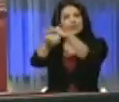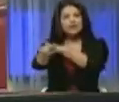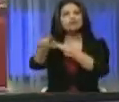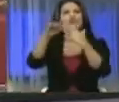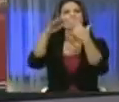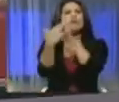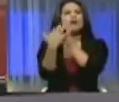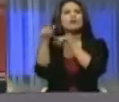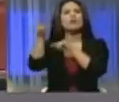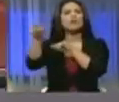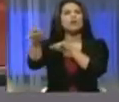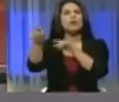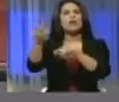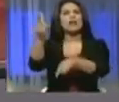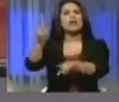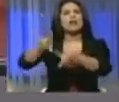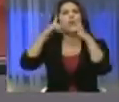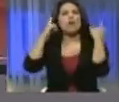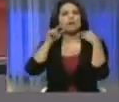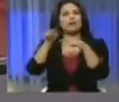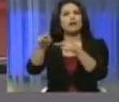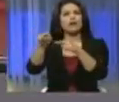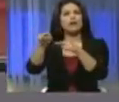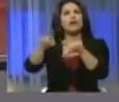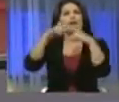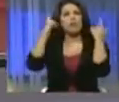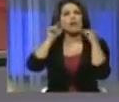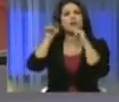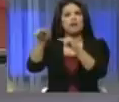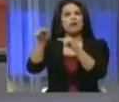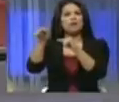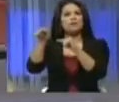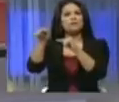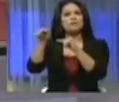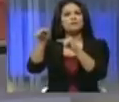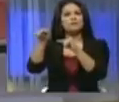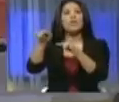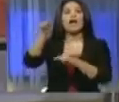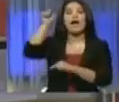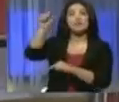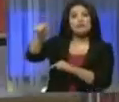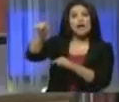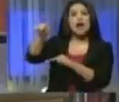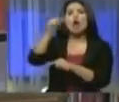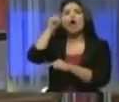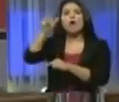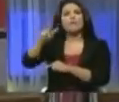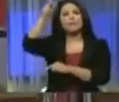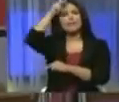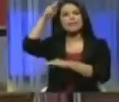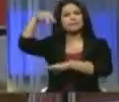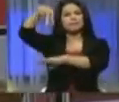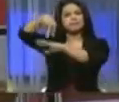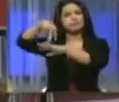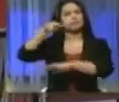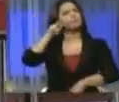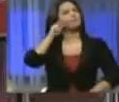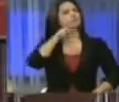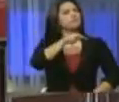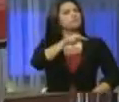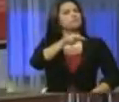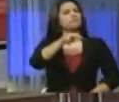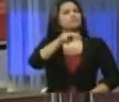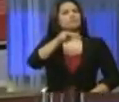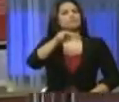Guaira, allá donde se ponía Guaycamacuto a observar la llegada de